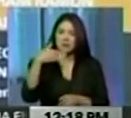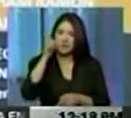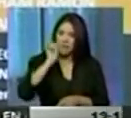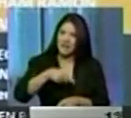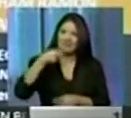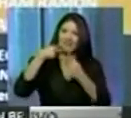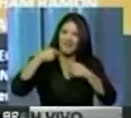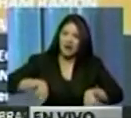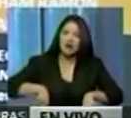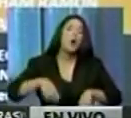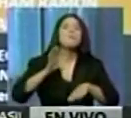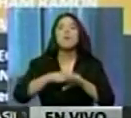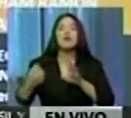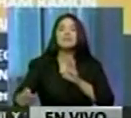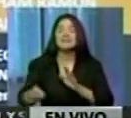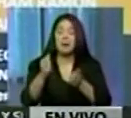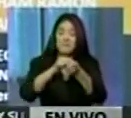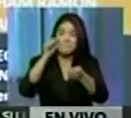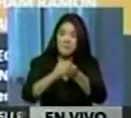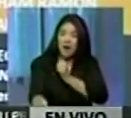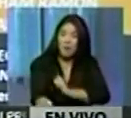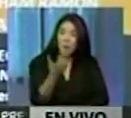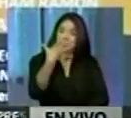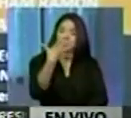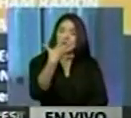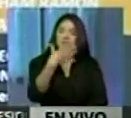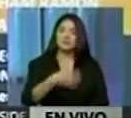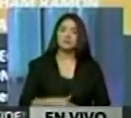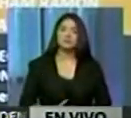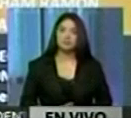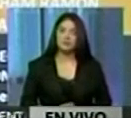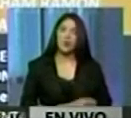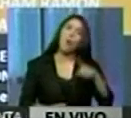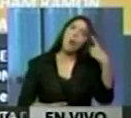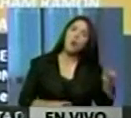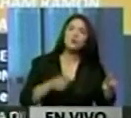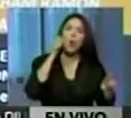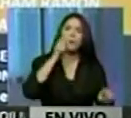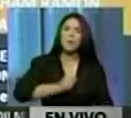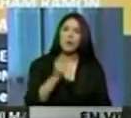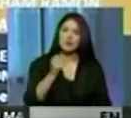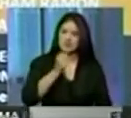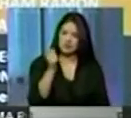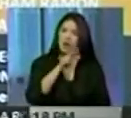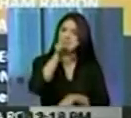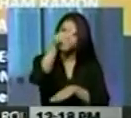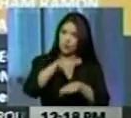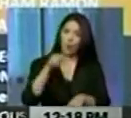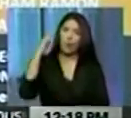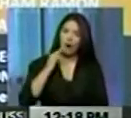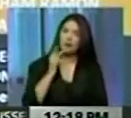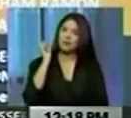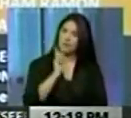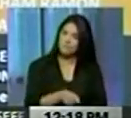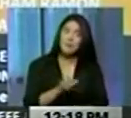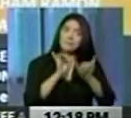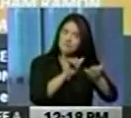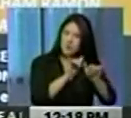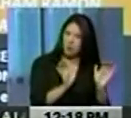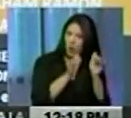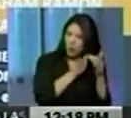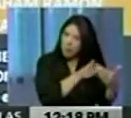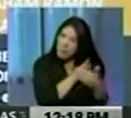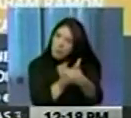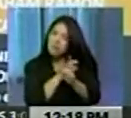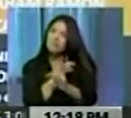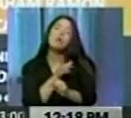consecuencia del impacto de una piedra que golpeó su humanidad. El otro oficial, Policía Nacional Bolivariano, agredido por estas turbas